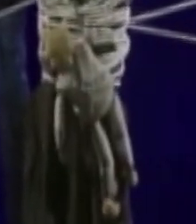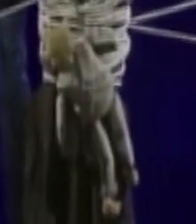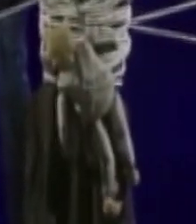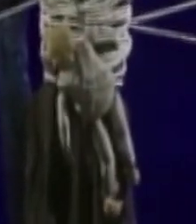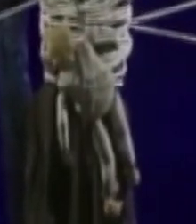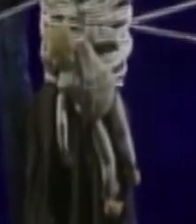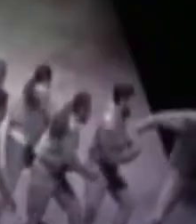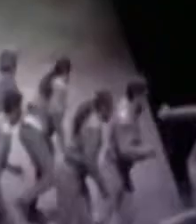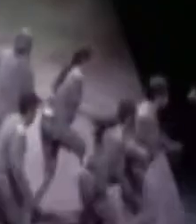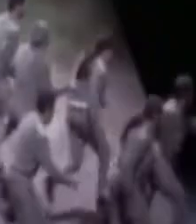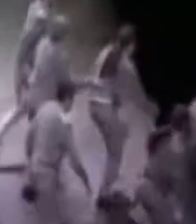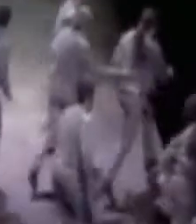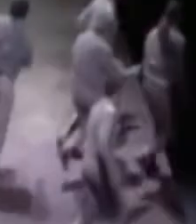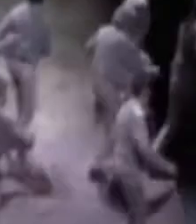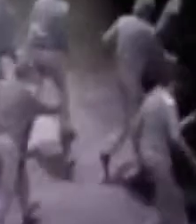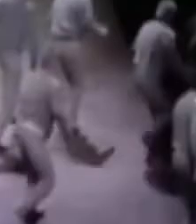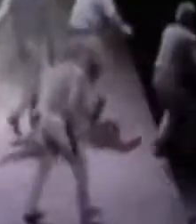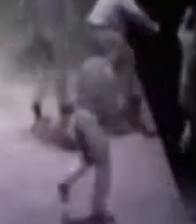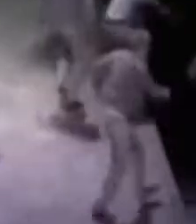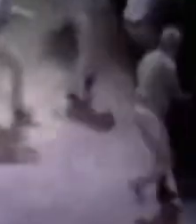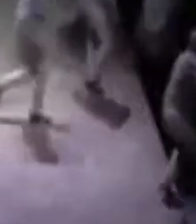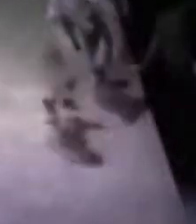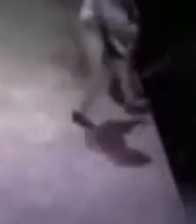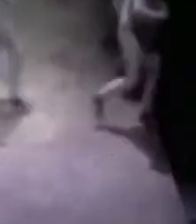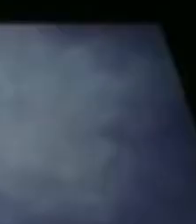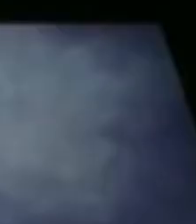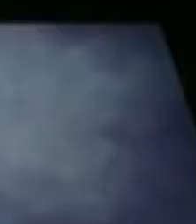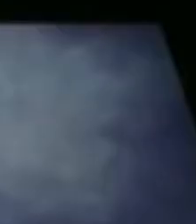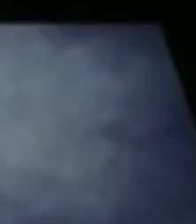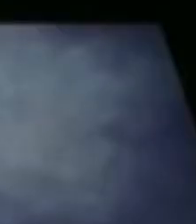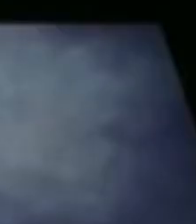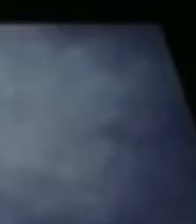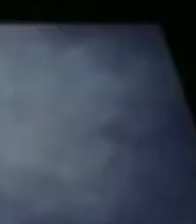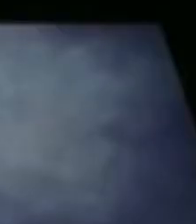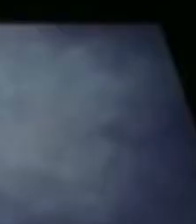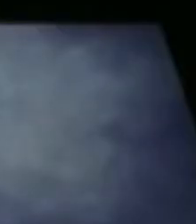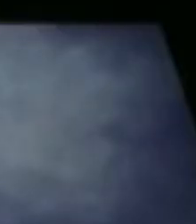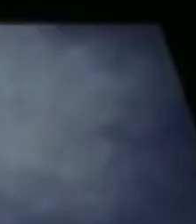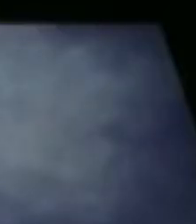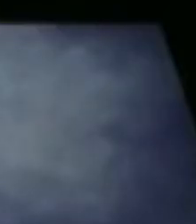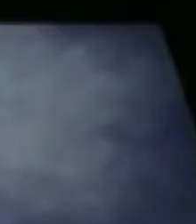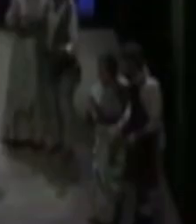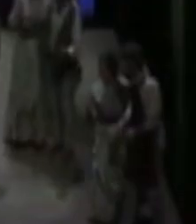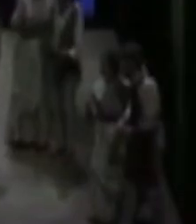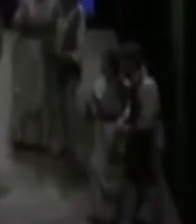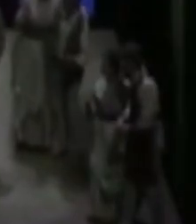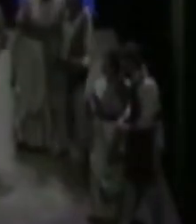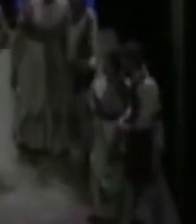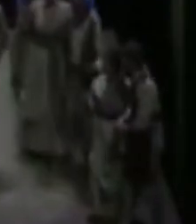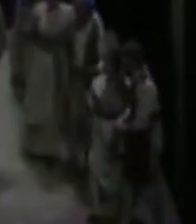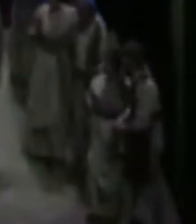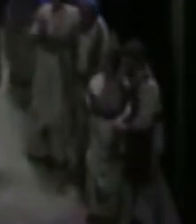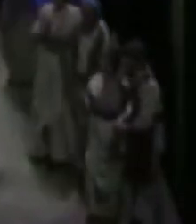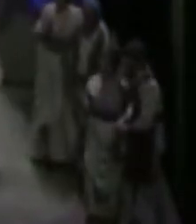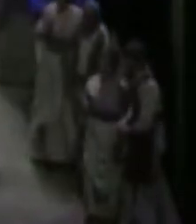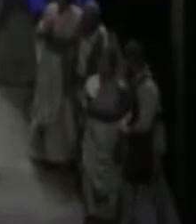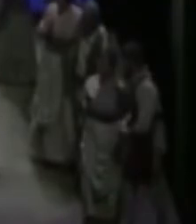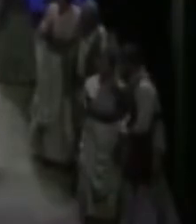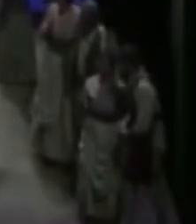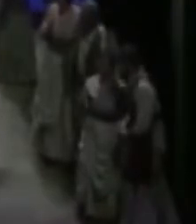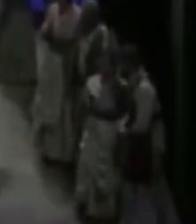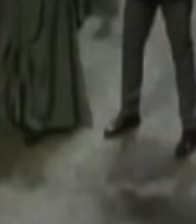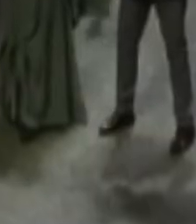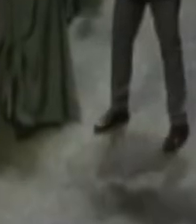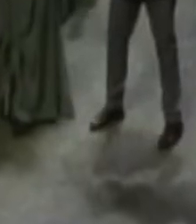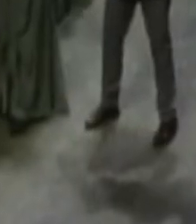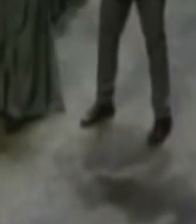El domingo 19 de julio a las 2:30 PM, con repetición el viernes 24 a las 9